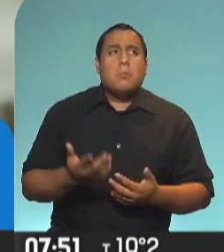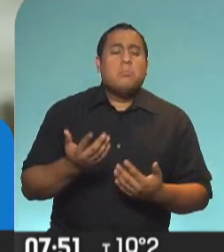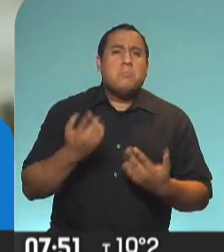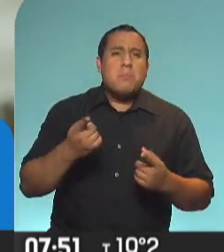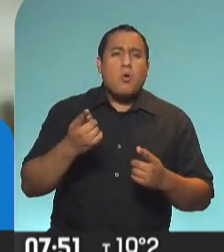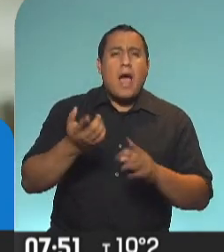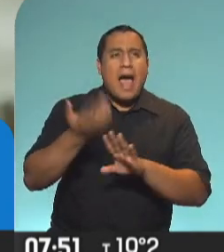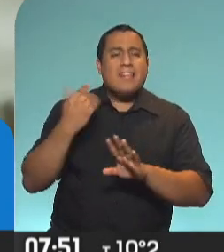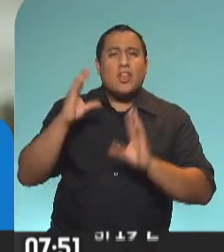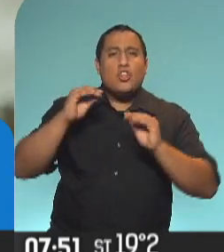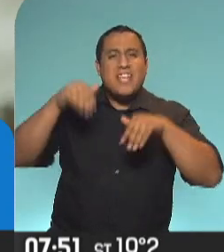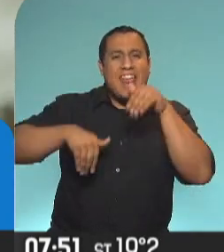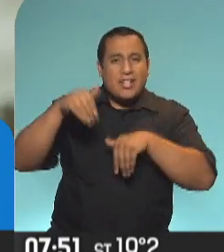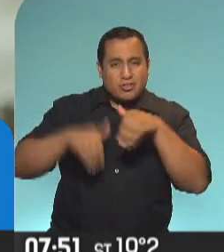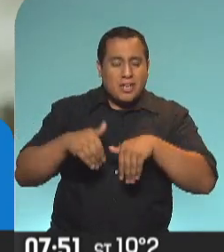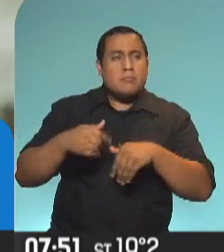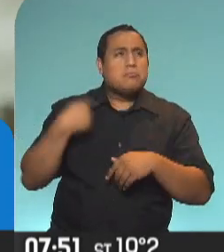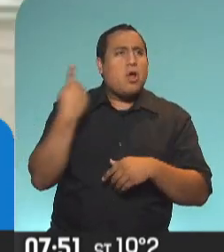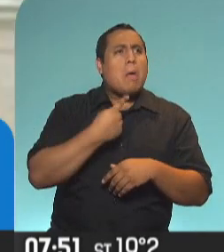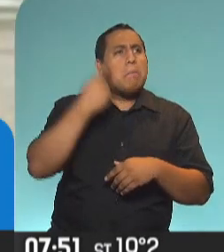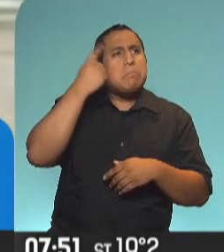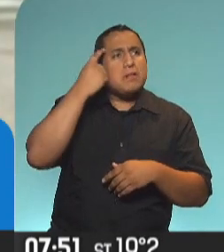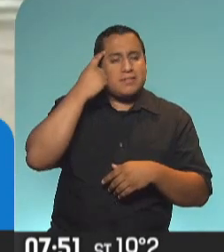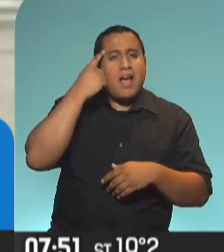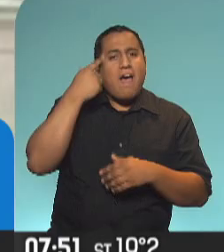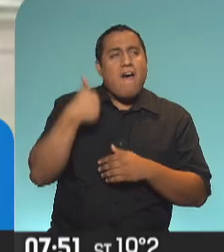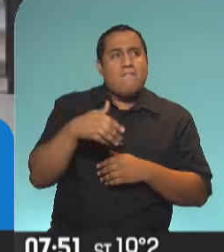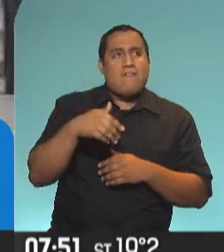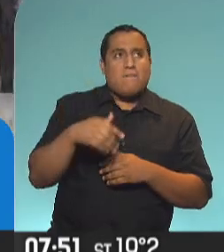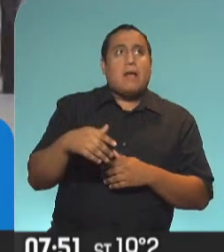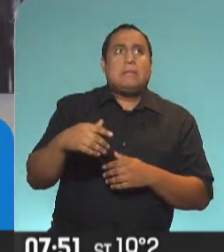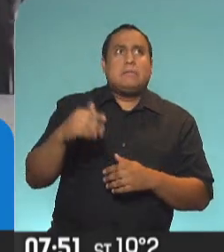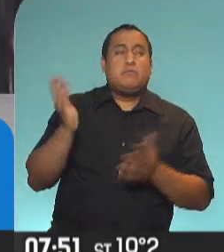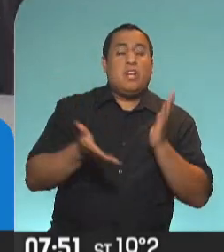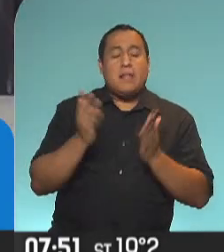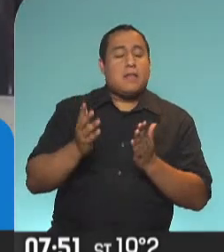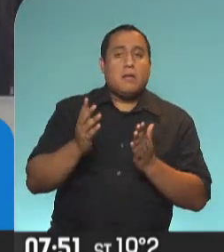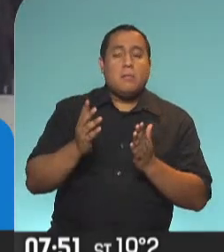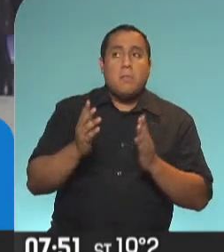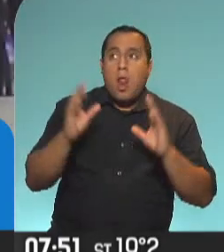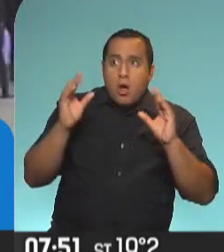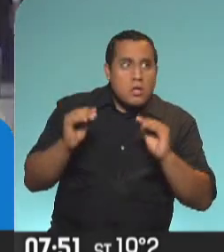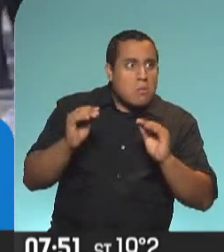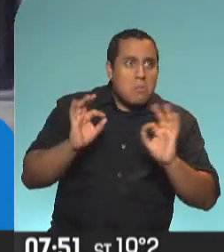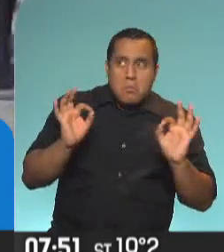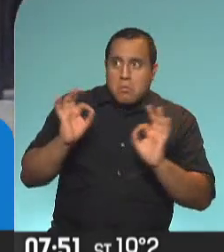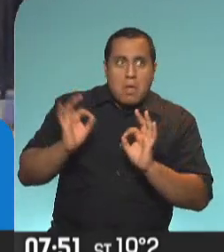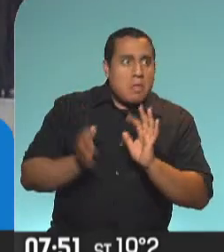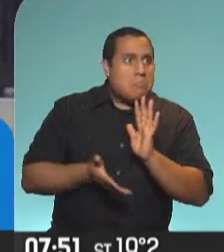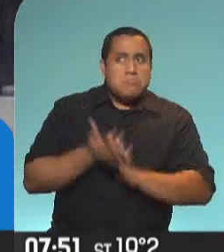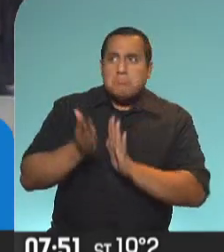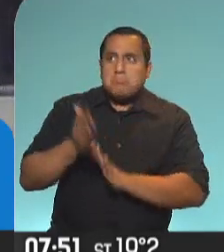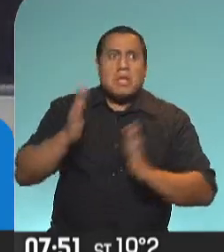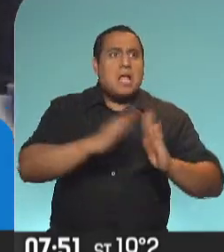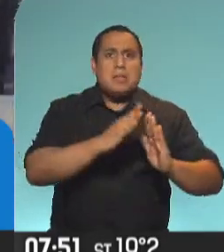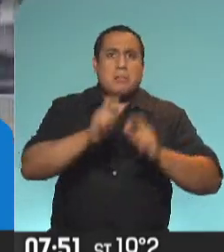noche de las elecciones, cuando muchos creíamos que era esto lo que iba a pasar. Finalmente esa noche la gente se fue a su casa, pero bueno, desde